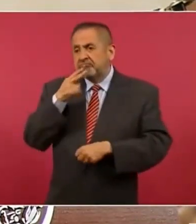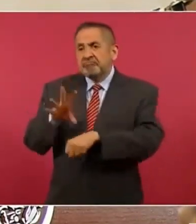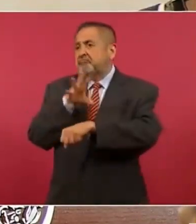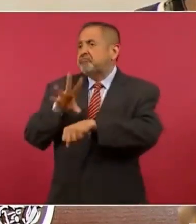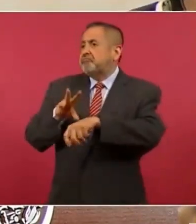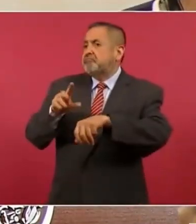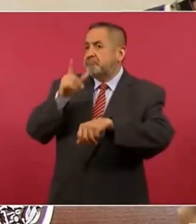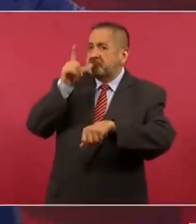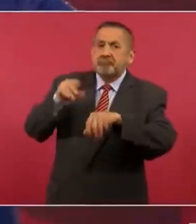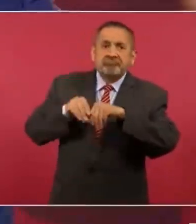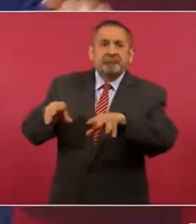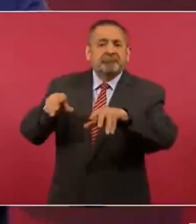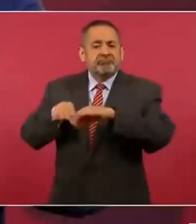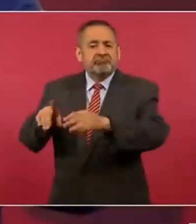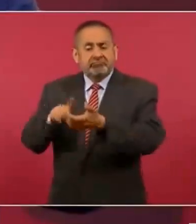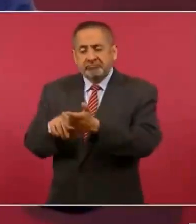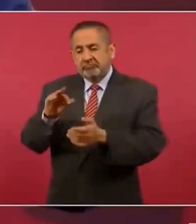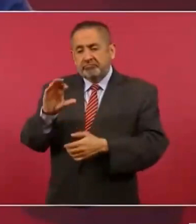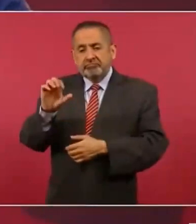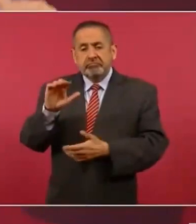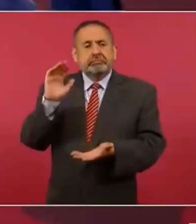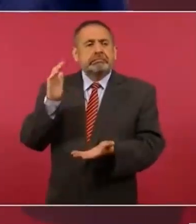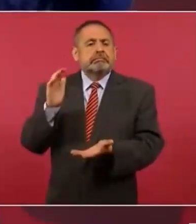que consumíamos en ese entonces en el país,